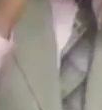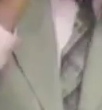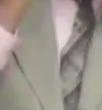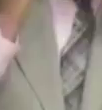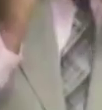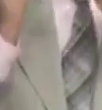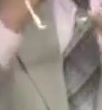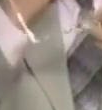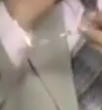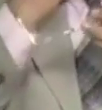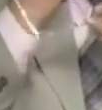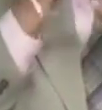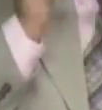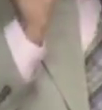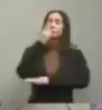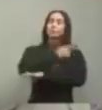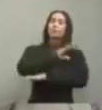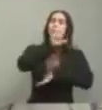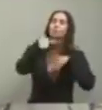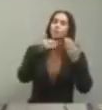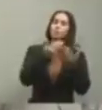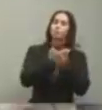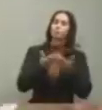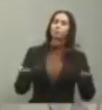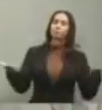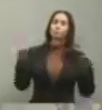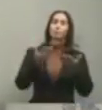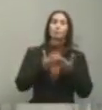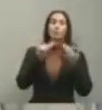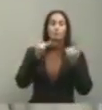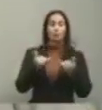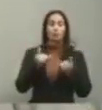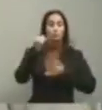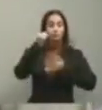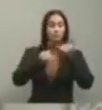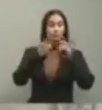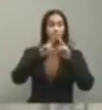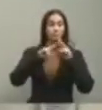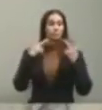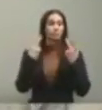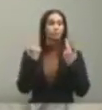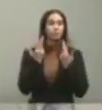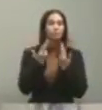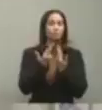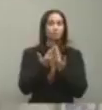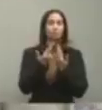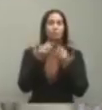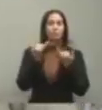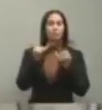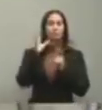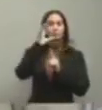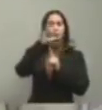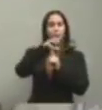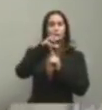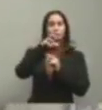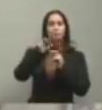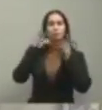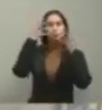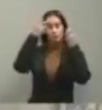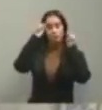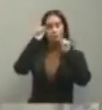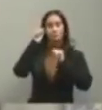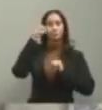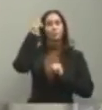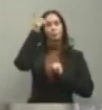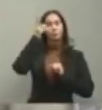hola muy buenos días a todos ya todas acaba de concluir una reunión en este palacio nacional del presidente de la